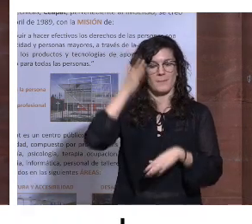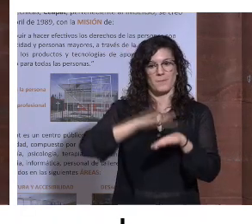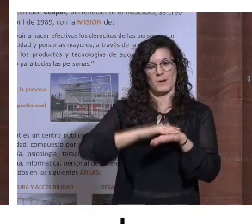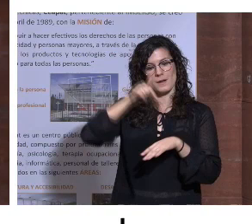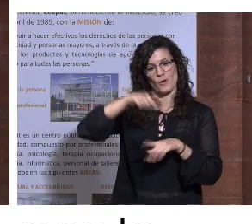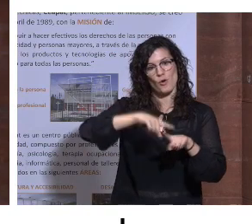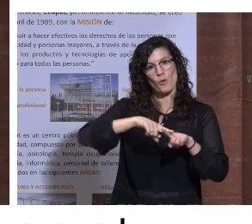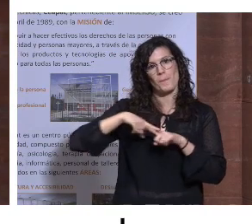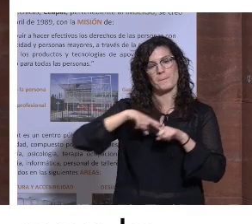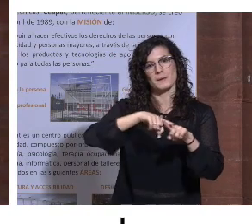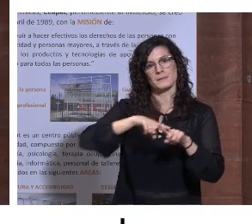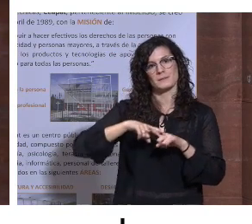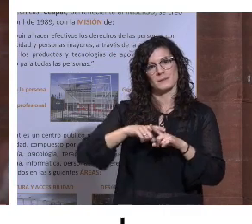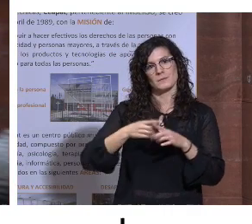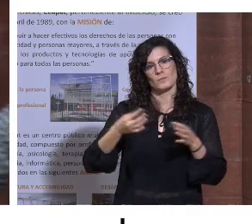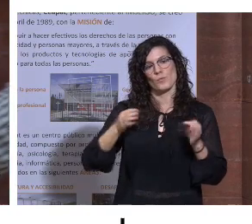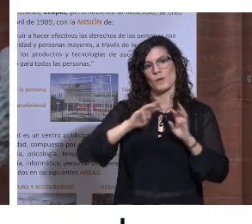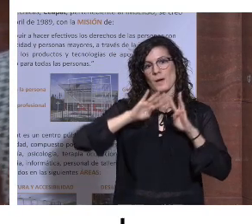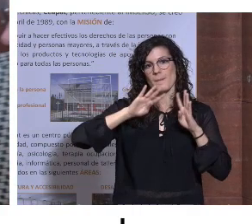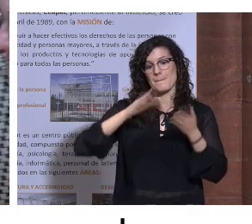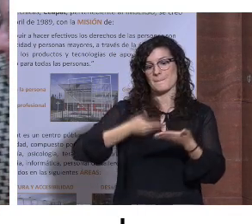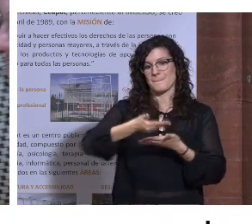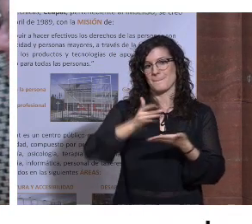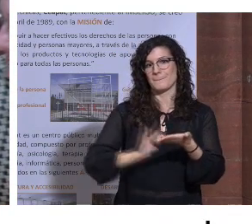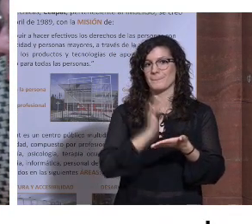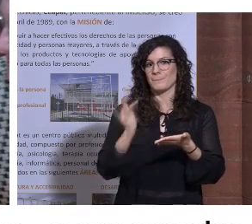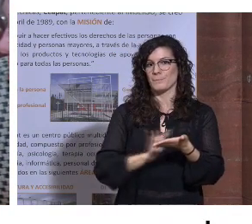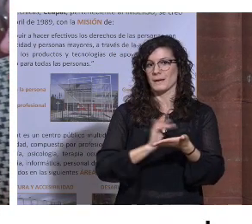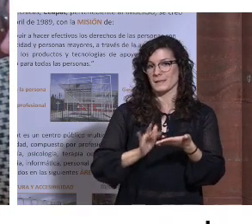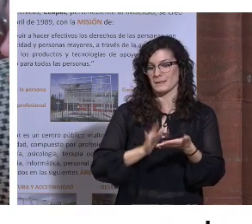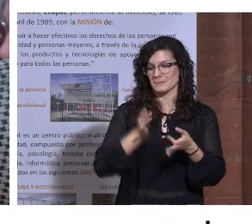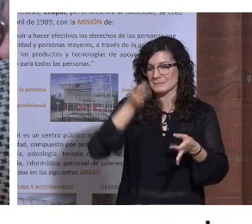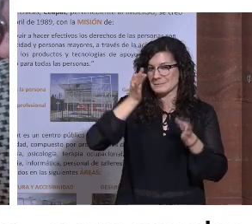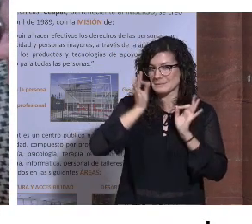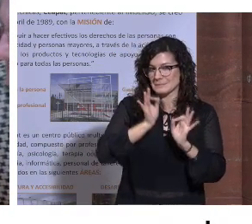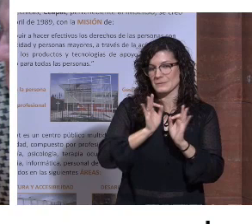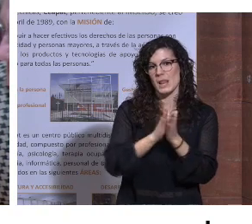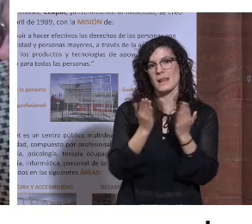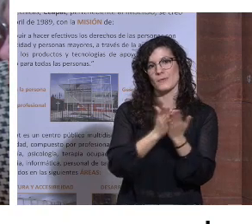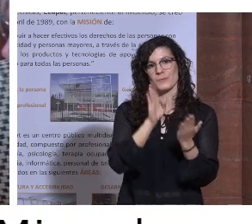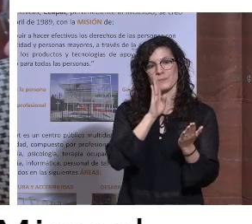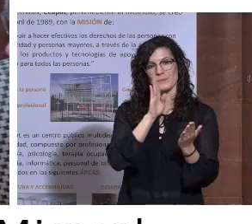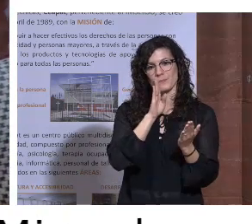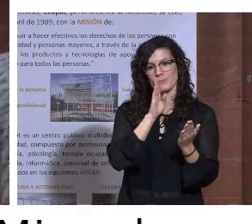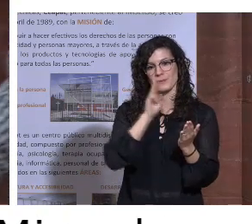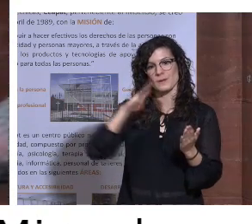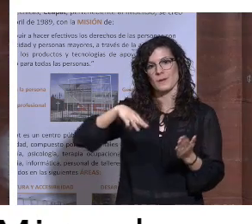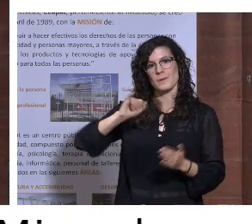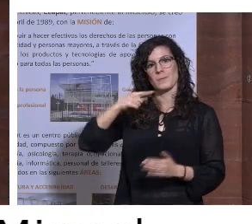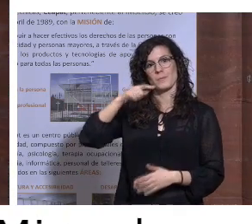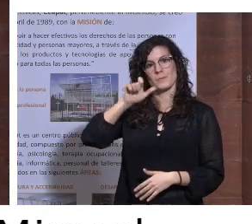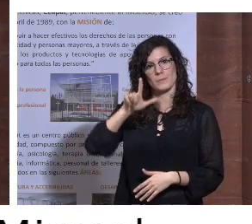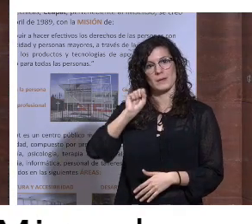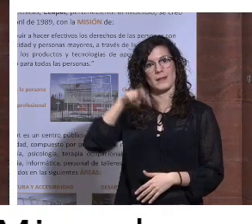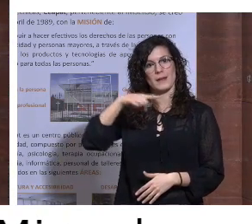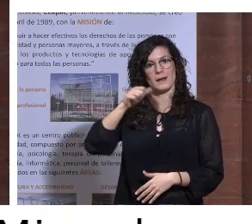una página concreta del libro que mencionaba antes Miguel Ángel, que va escribiendo el CEAPAT